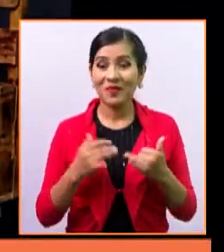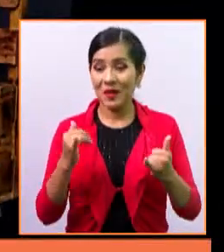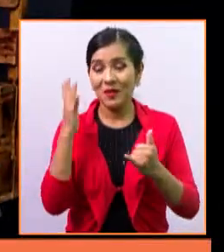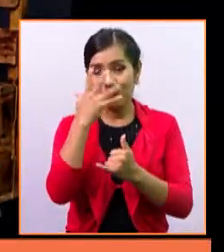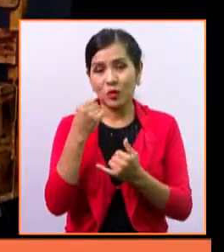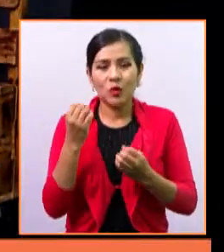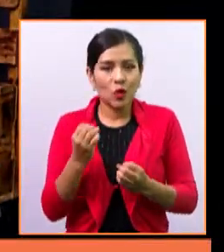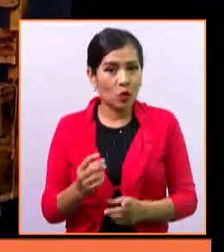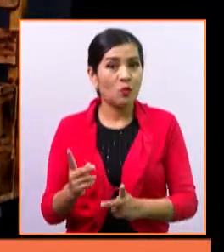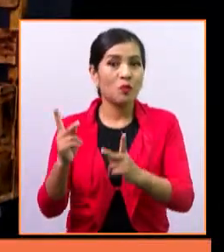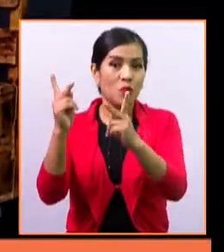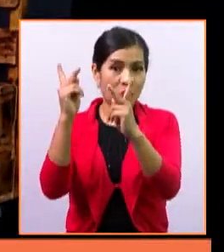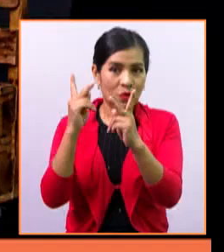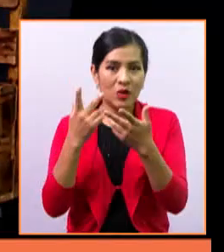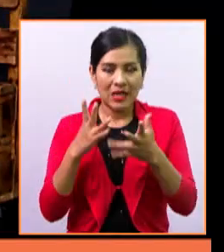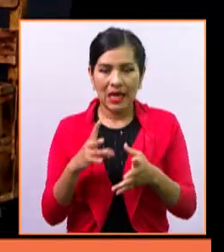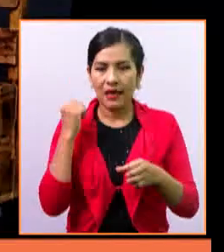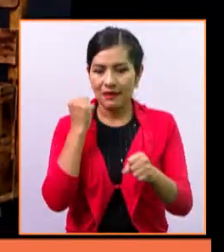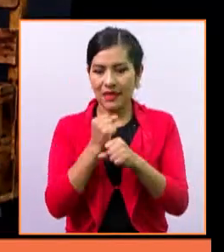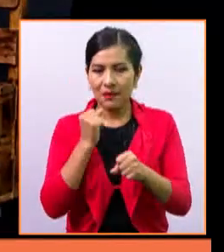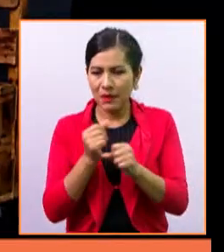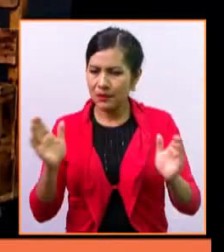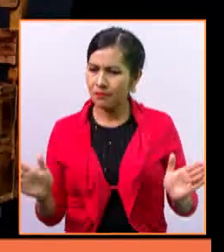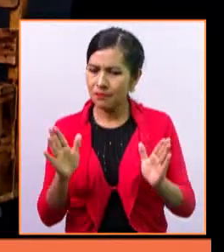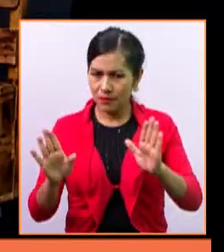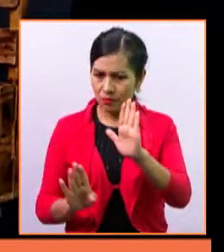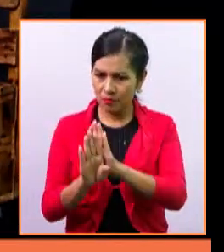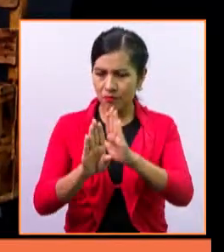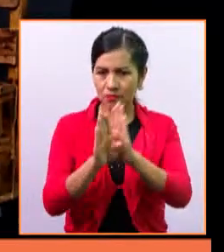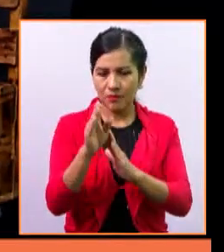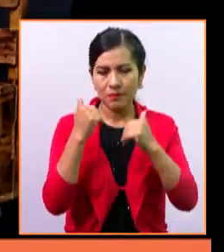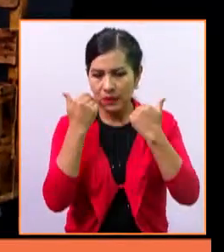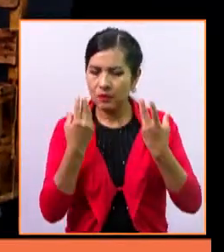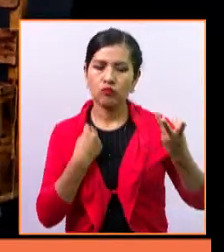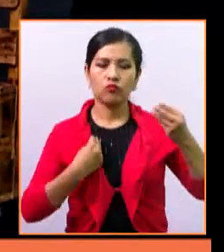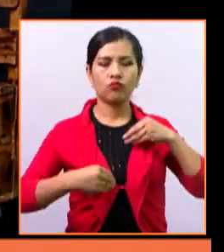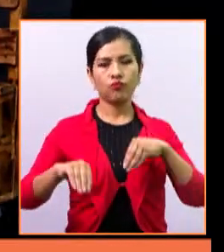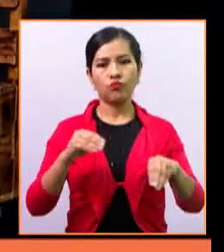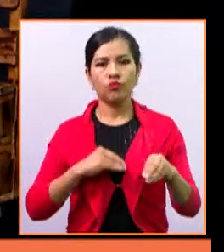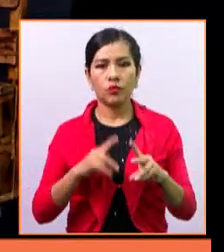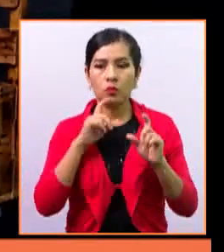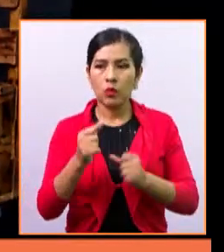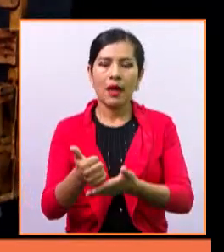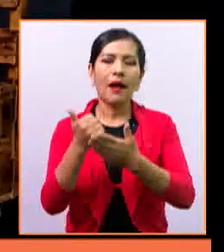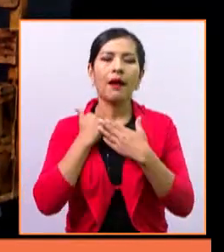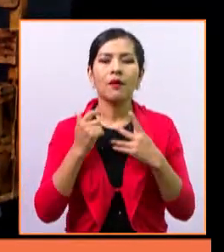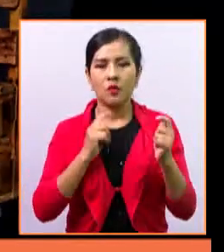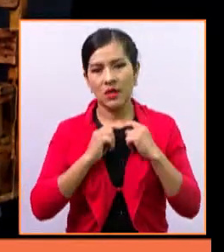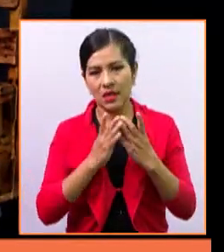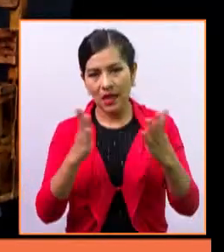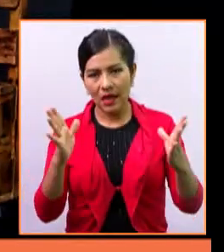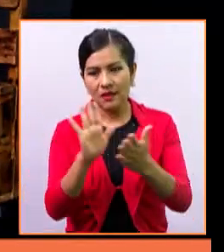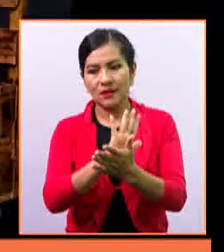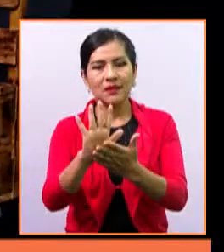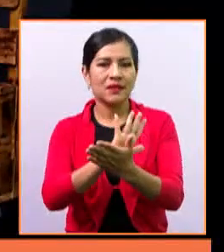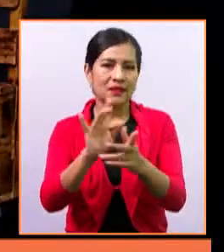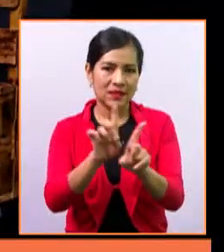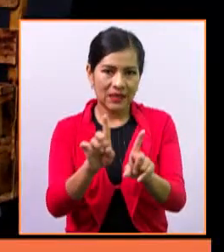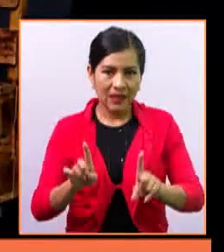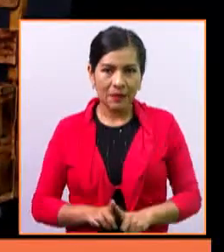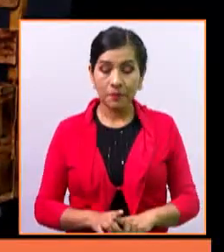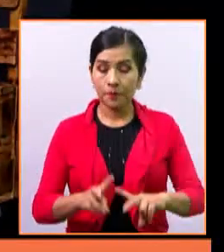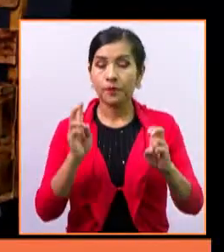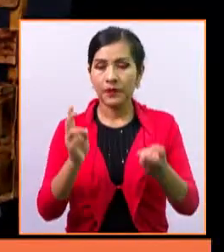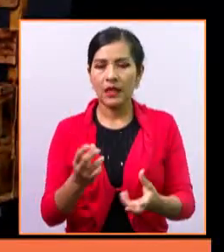oportunidad que justamente trabajos como este en lo audiovisual puede ayudar. Y definitivamente la actuación